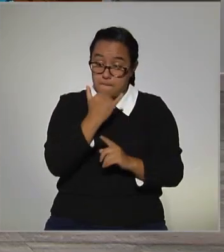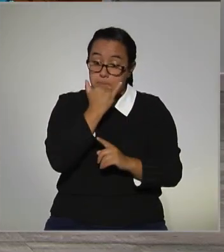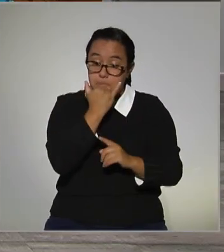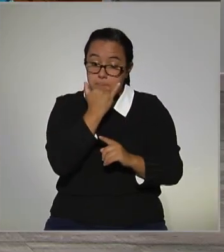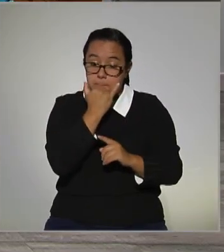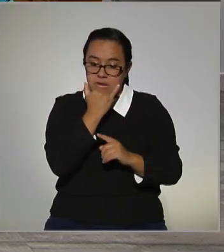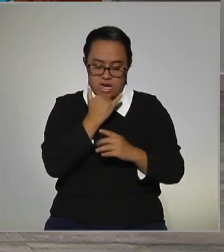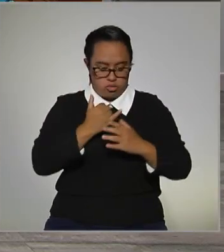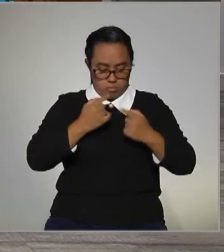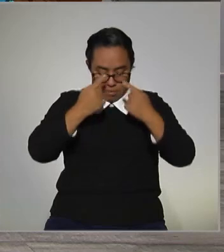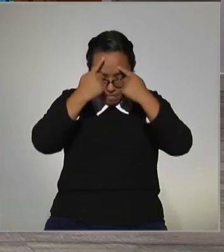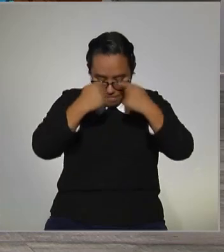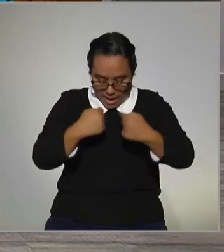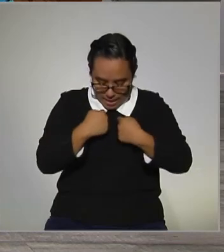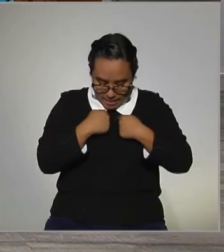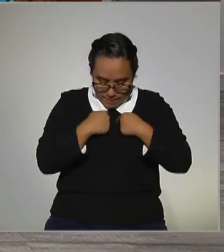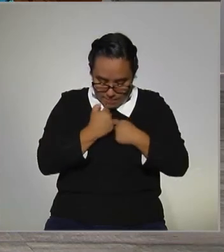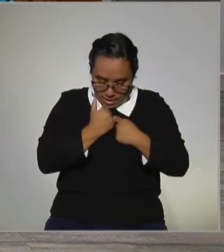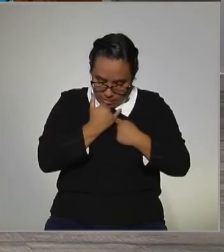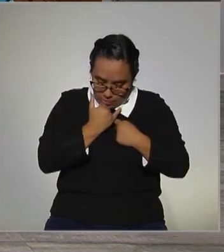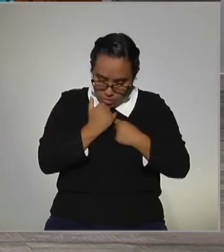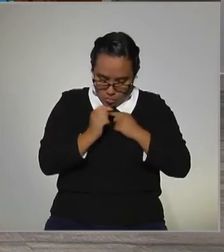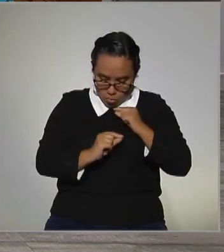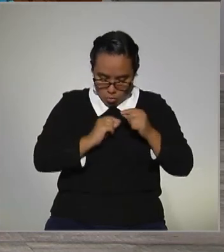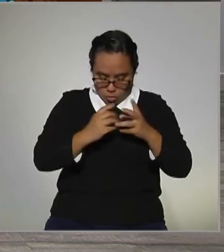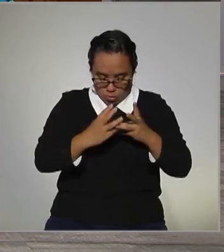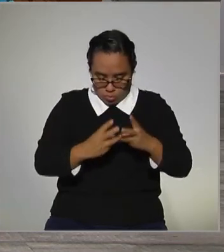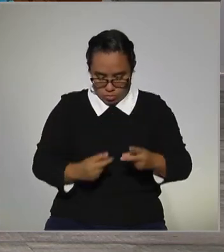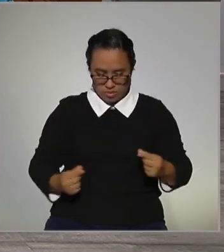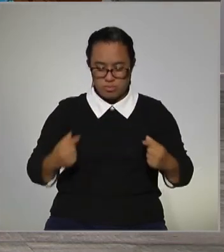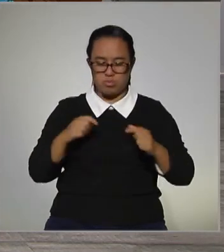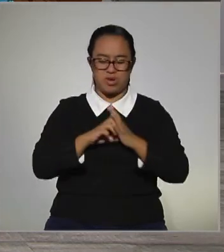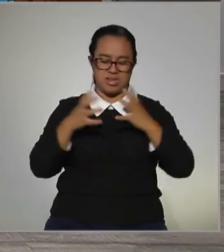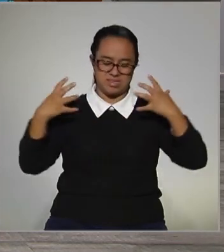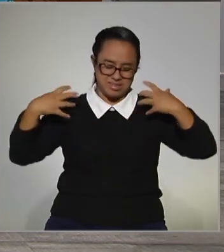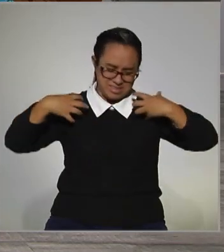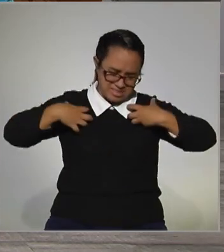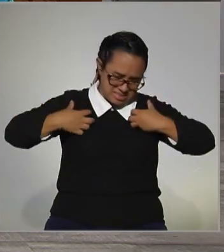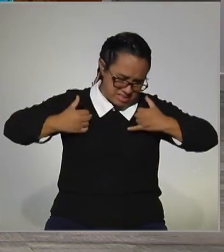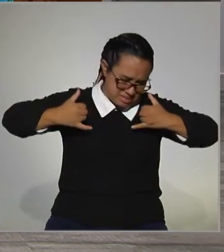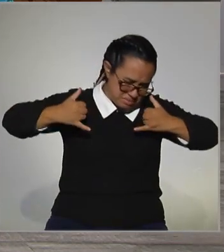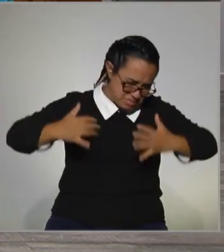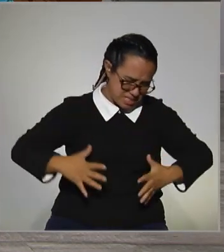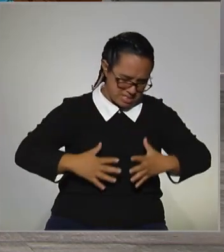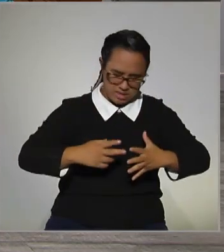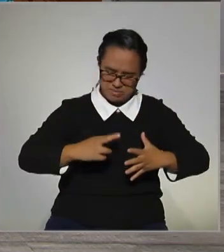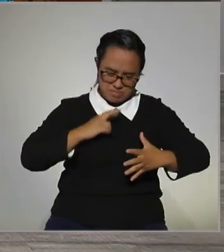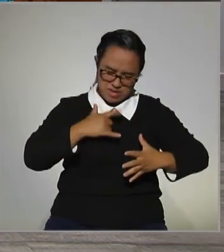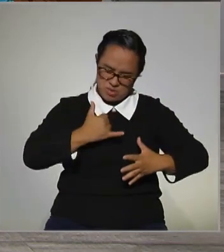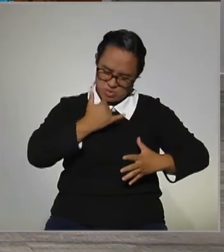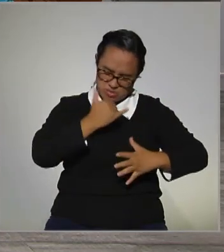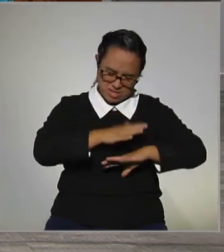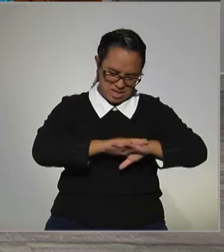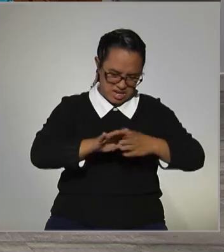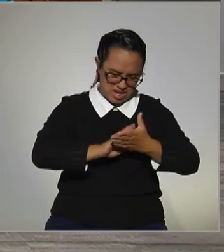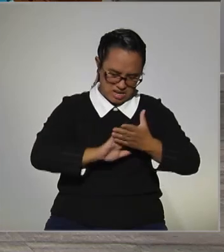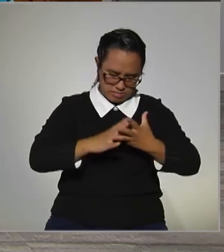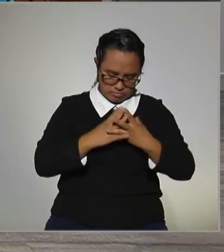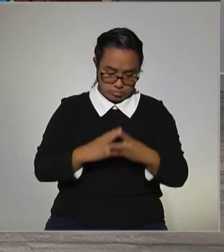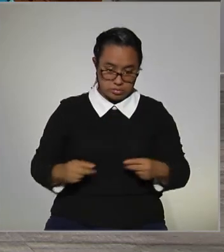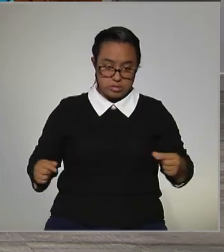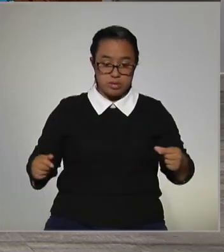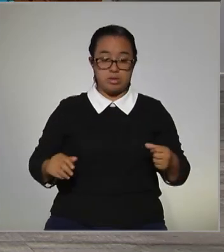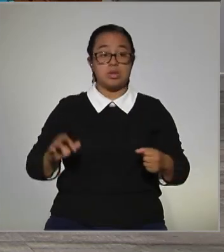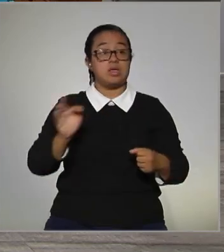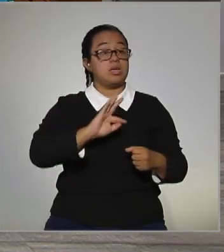es algo personal y algo que nosotros vamos a soltar en esa mochila pesada y que nos va a permitir poner un límite con la persona que, ok,